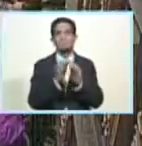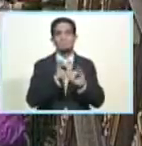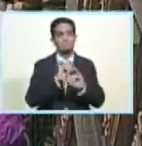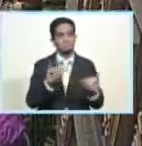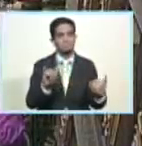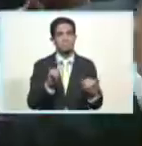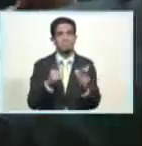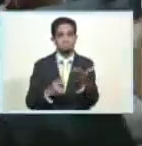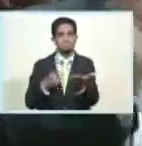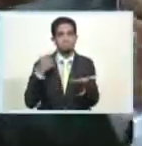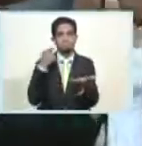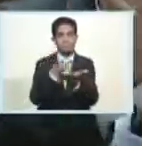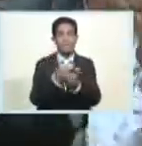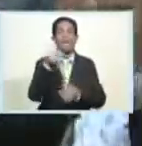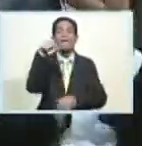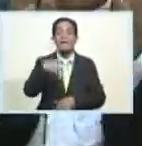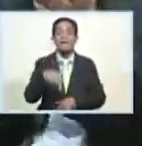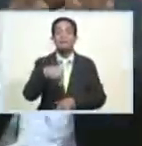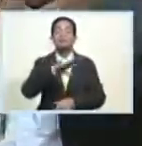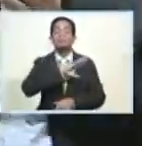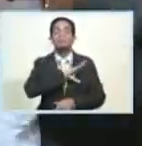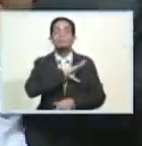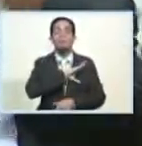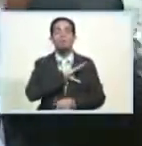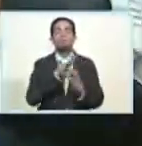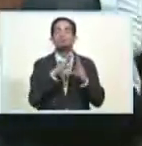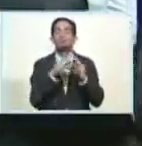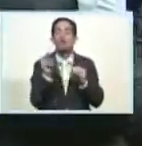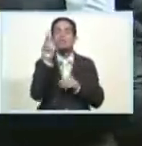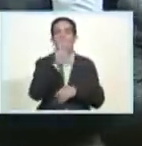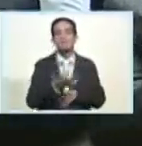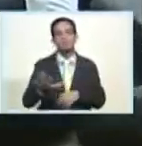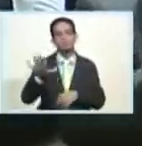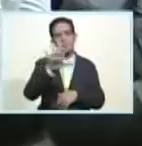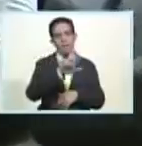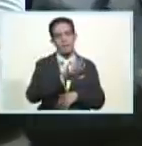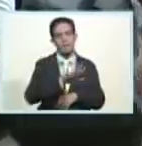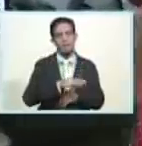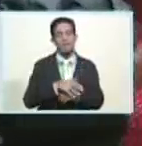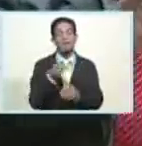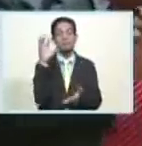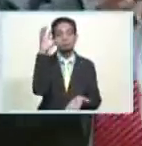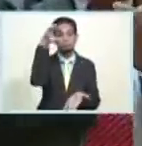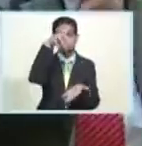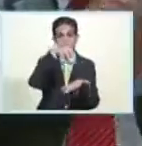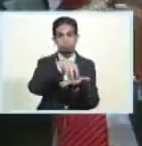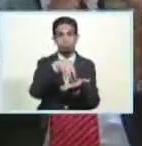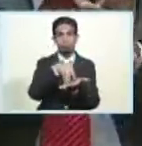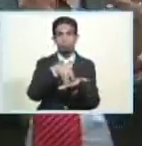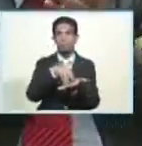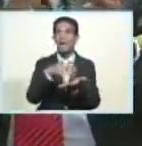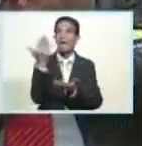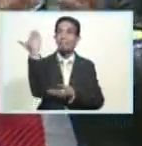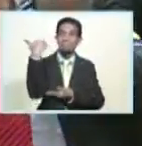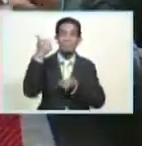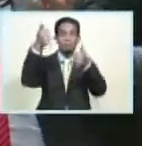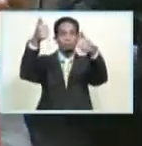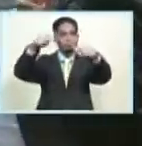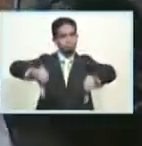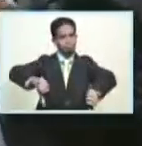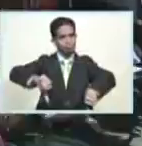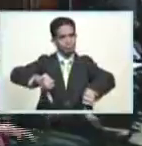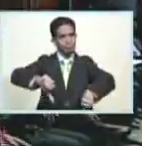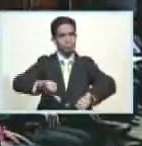una inversión, porque esto le pertenece a todos los venezolanos. Y la Asamblea Nacional, la deca burguesa, lo descuidó, lo destruyó,